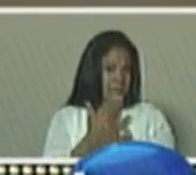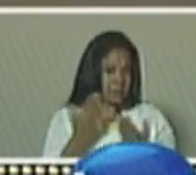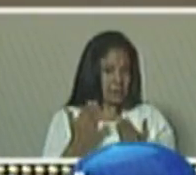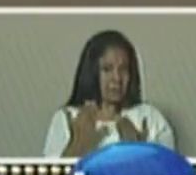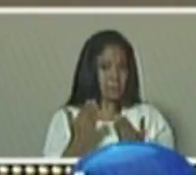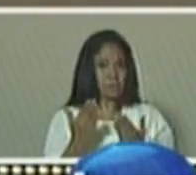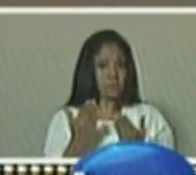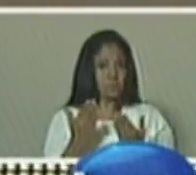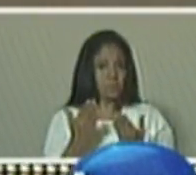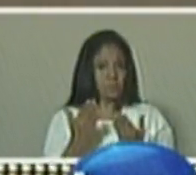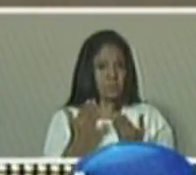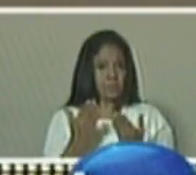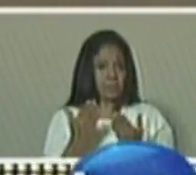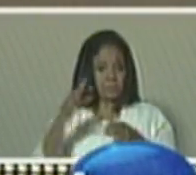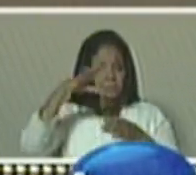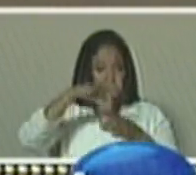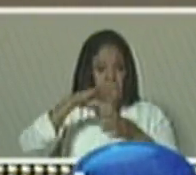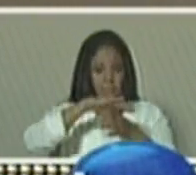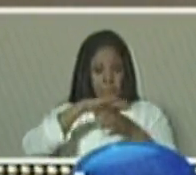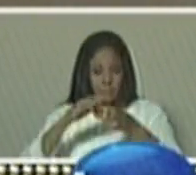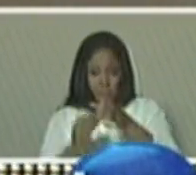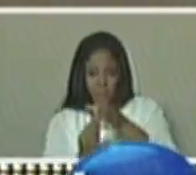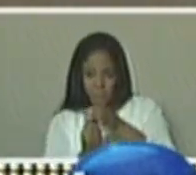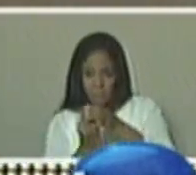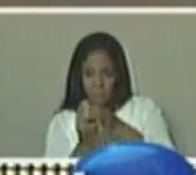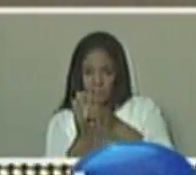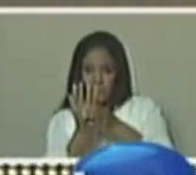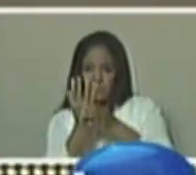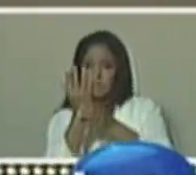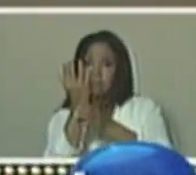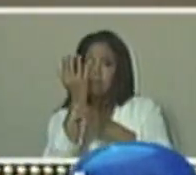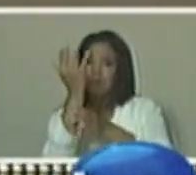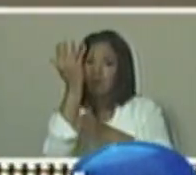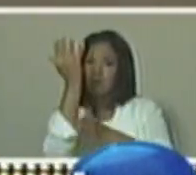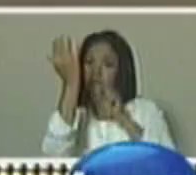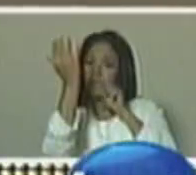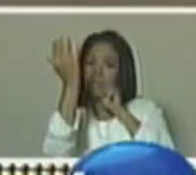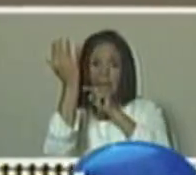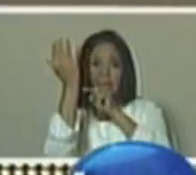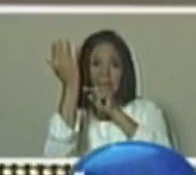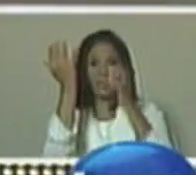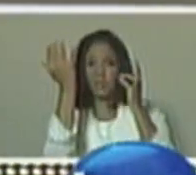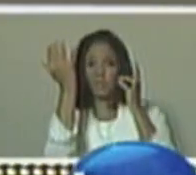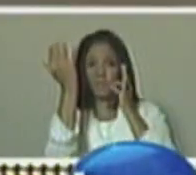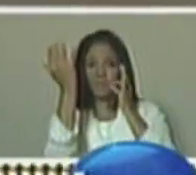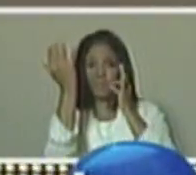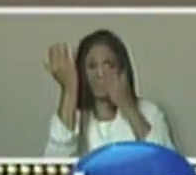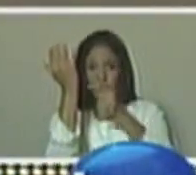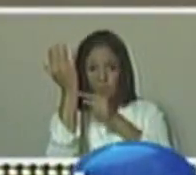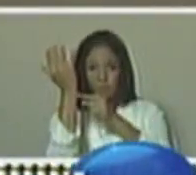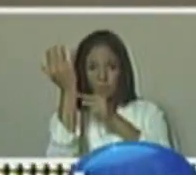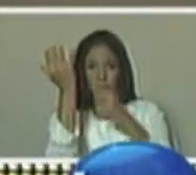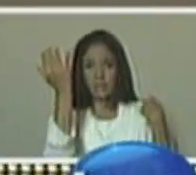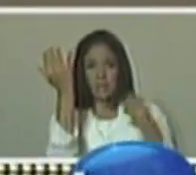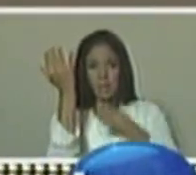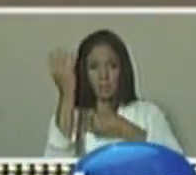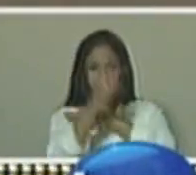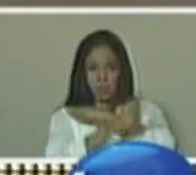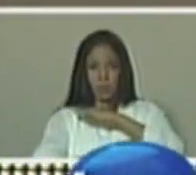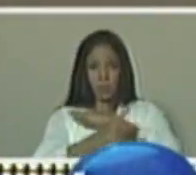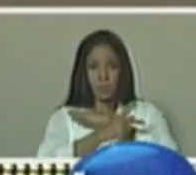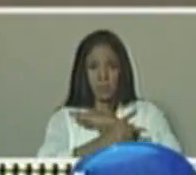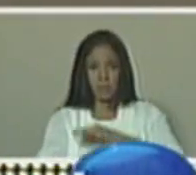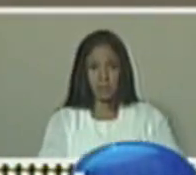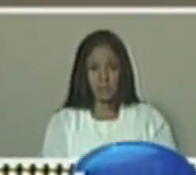marcha esa semilla que más tarde crecerá y generará frutos en nuestra nación. ¿Quién